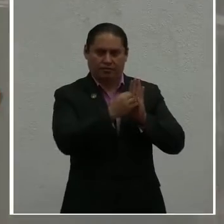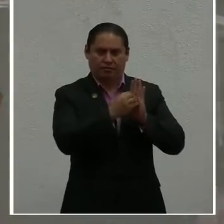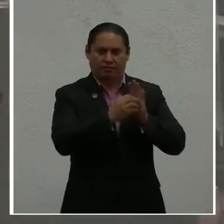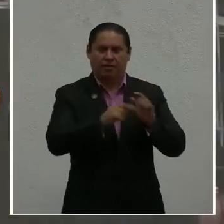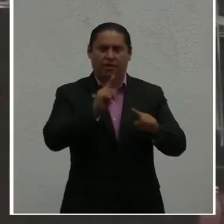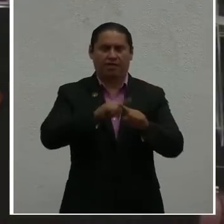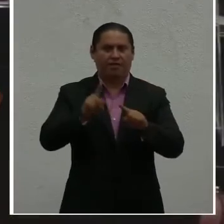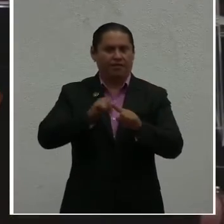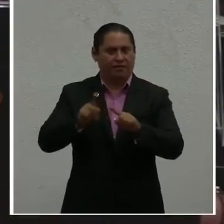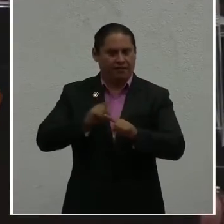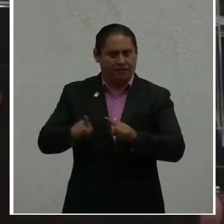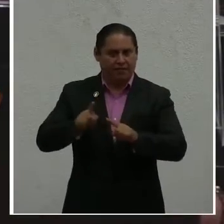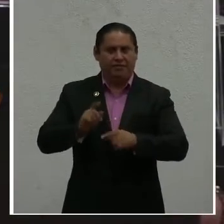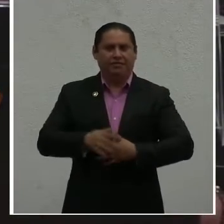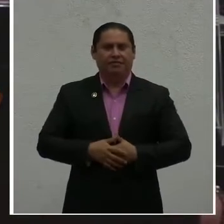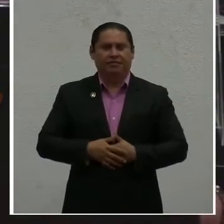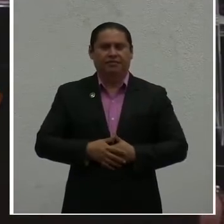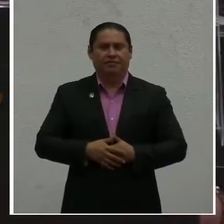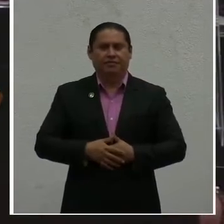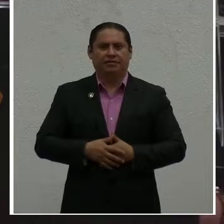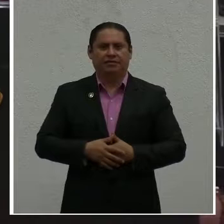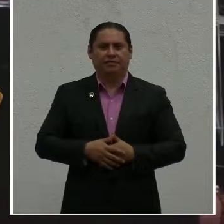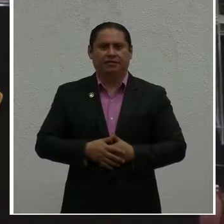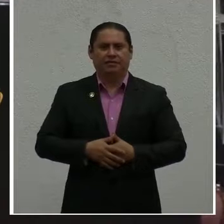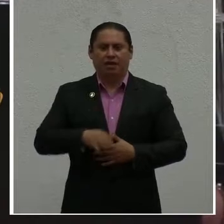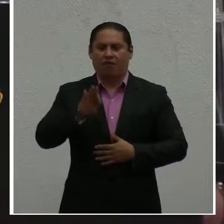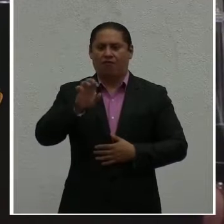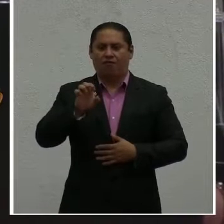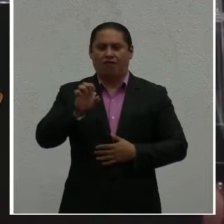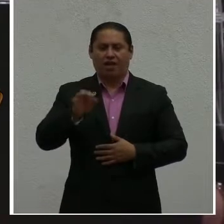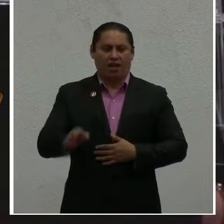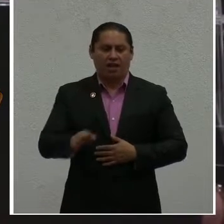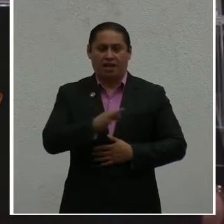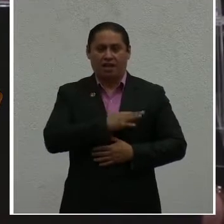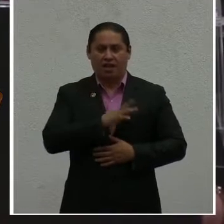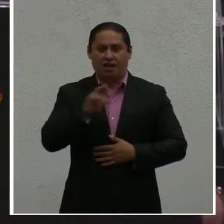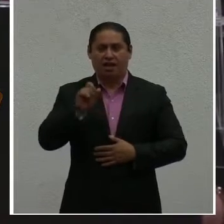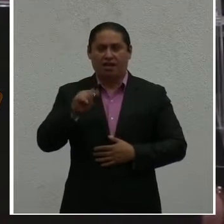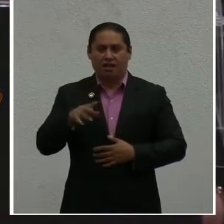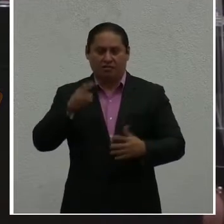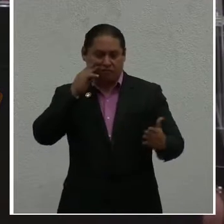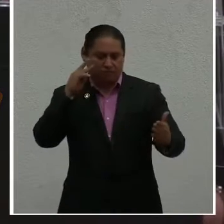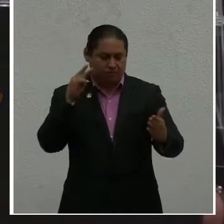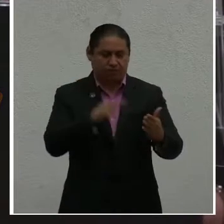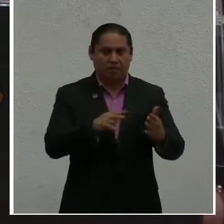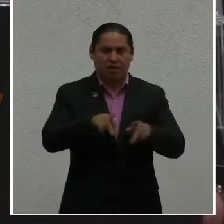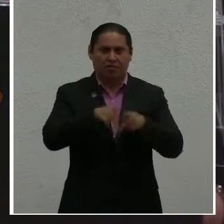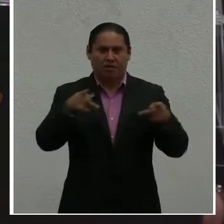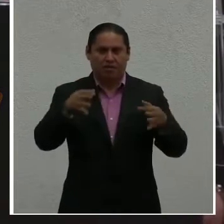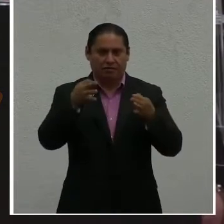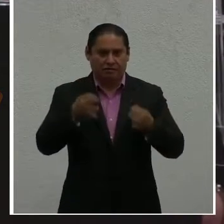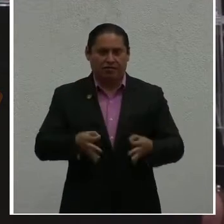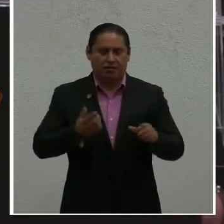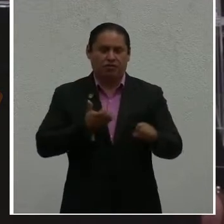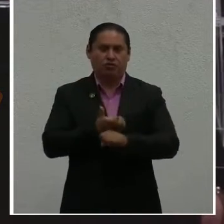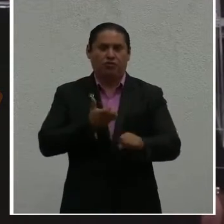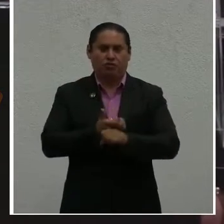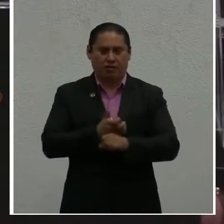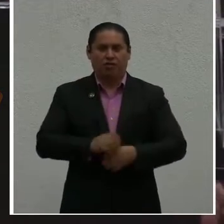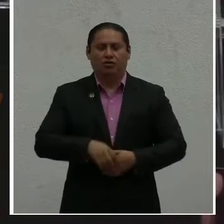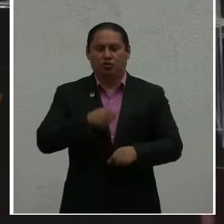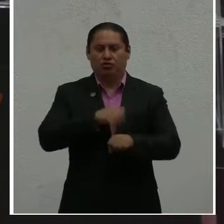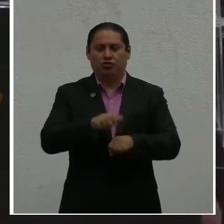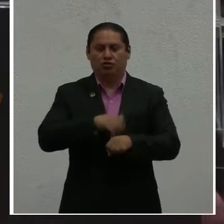diversas disposiciones a la fe de ratas, visible en el periódico oficial en el Estado número 201